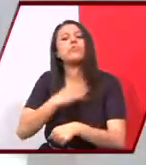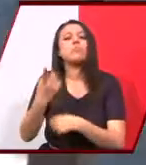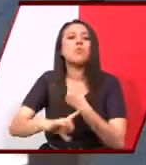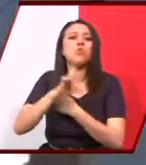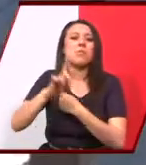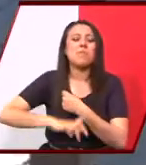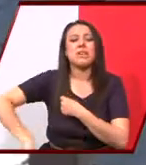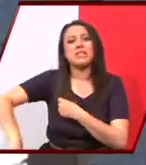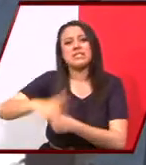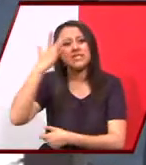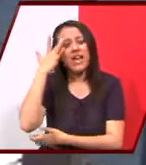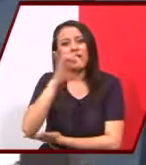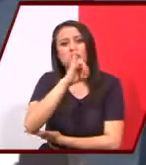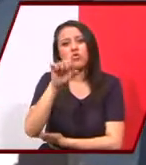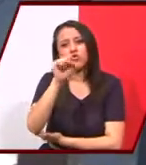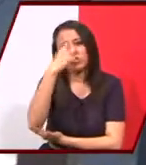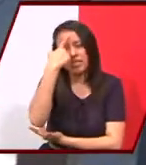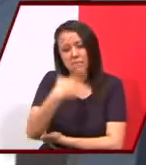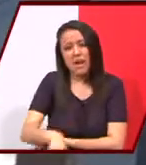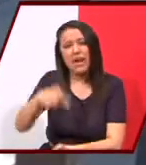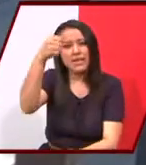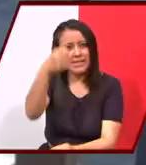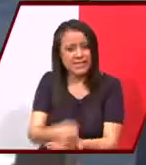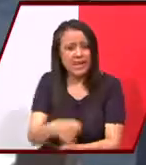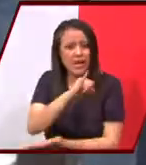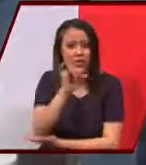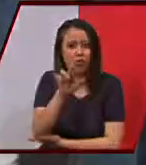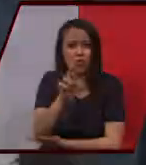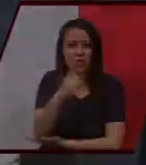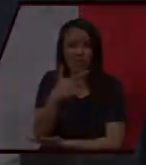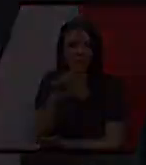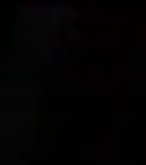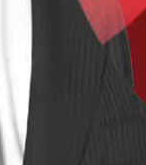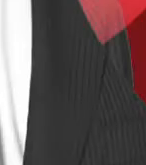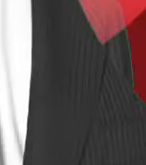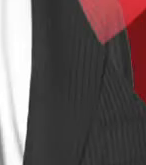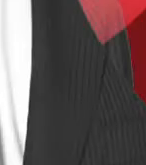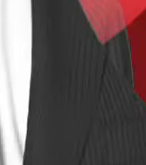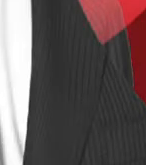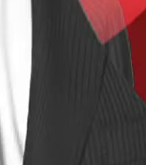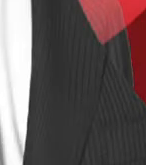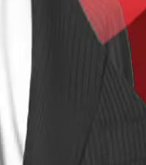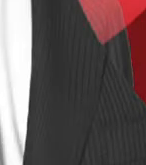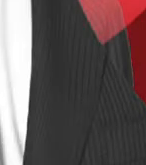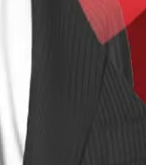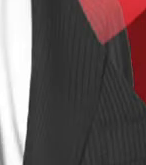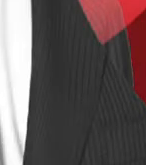el Pozo San José. Para quien corresponda, Jorge López Pérez.